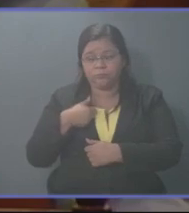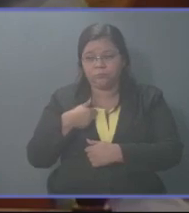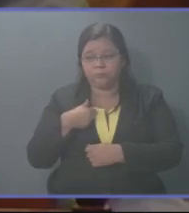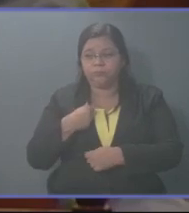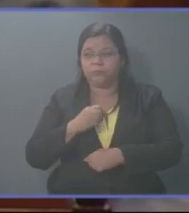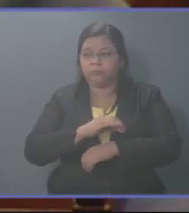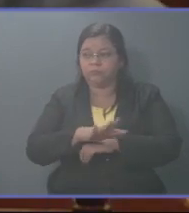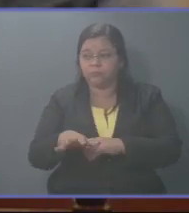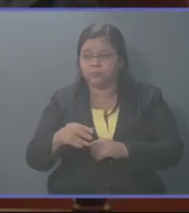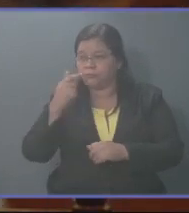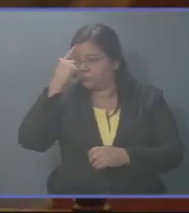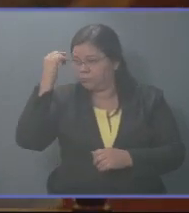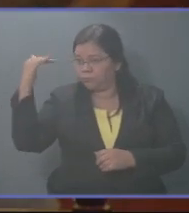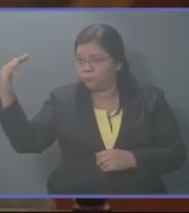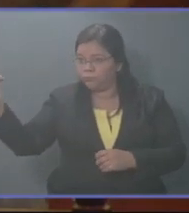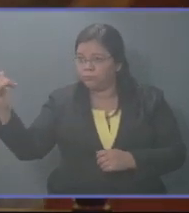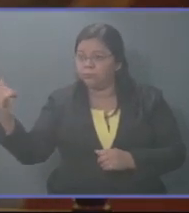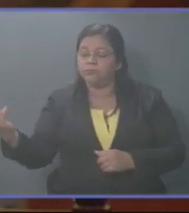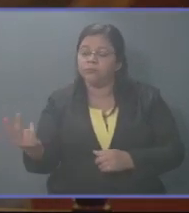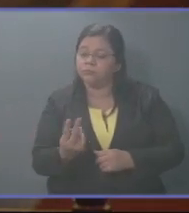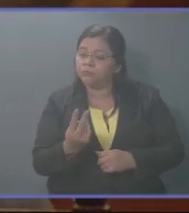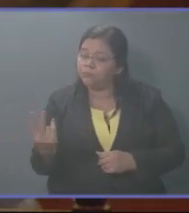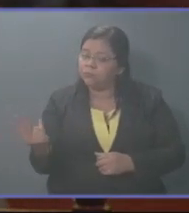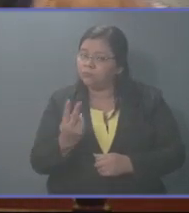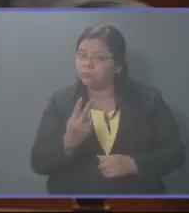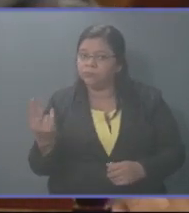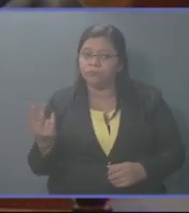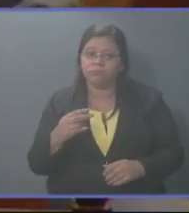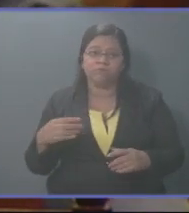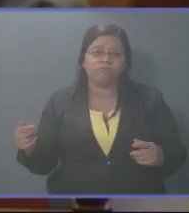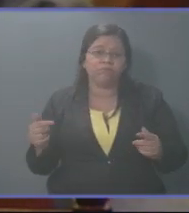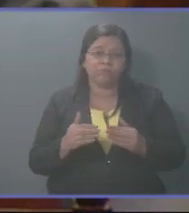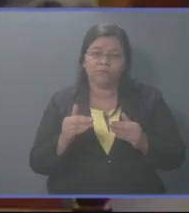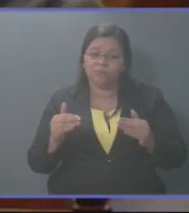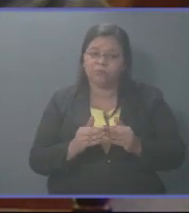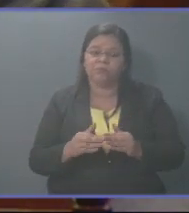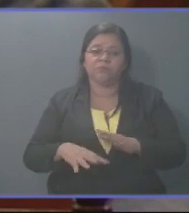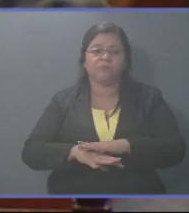política, ambos se corrompen, dijo.